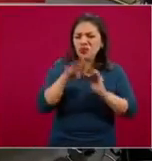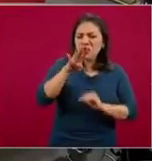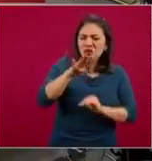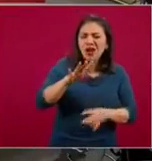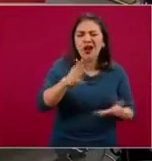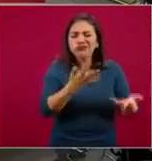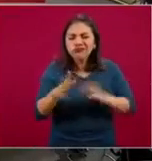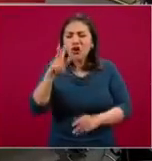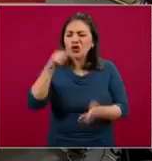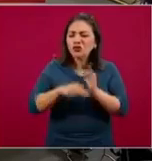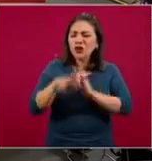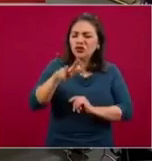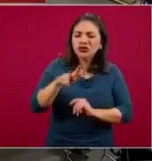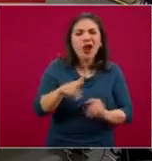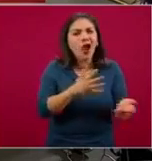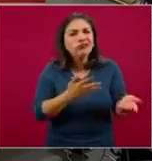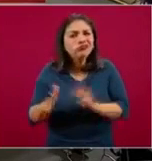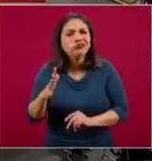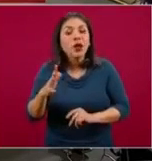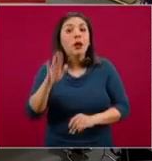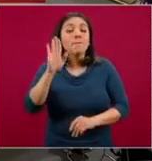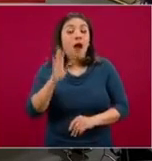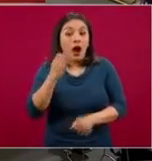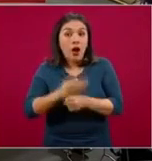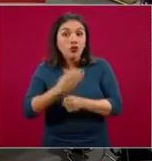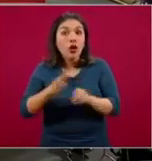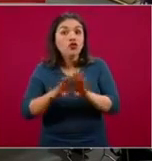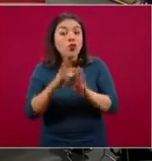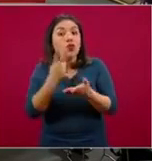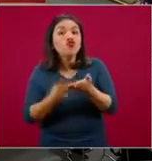2018, pero es prácticamente el doble del